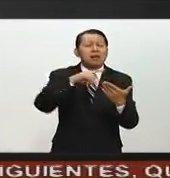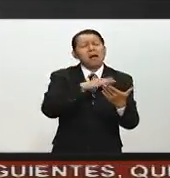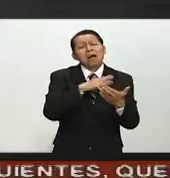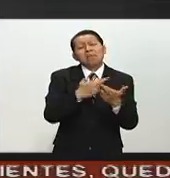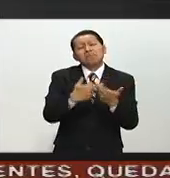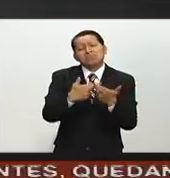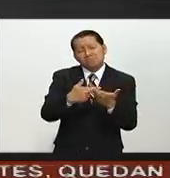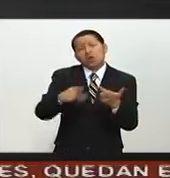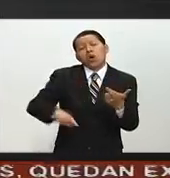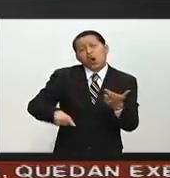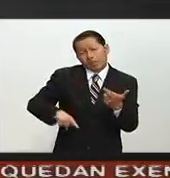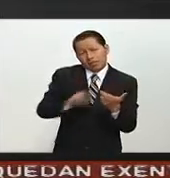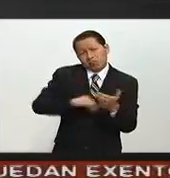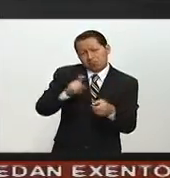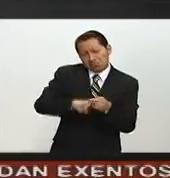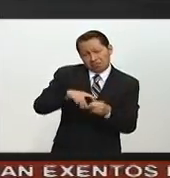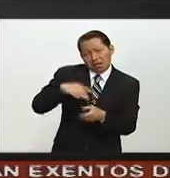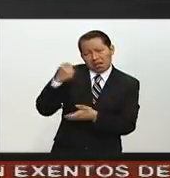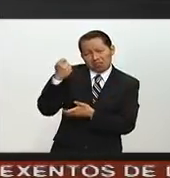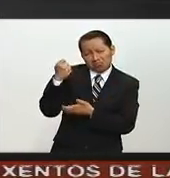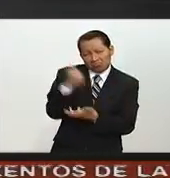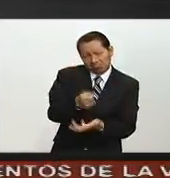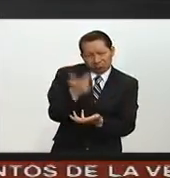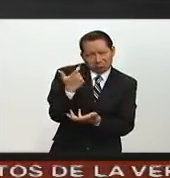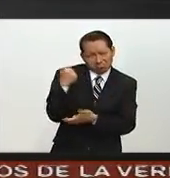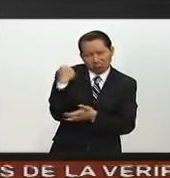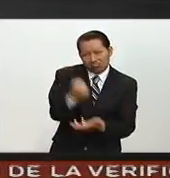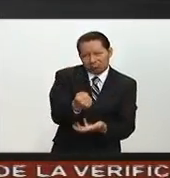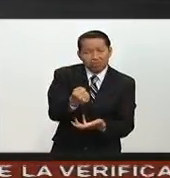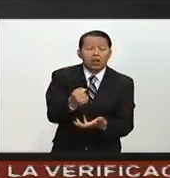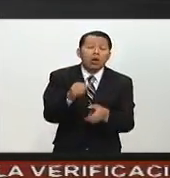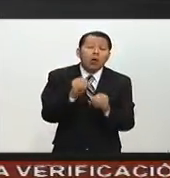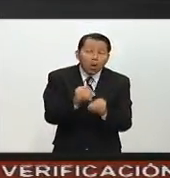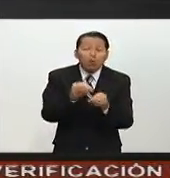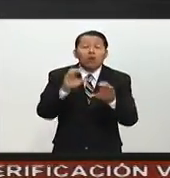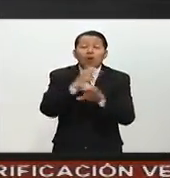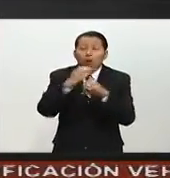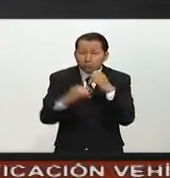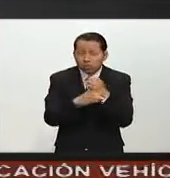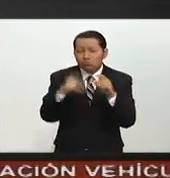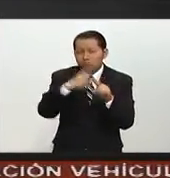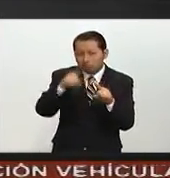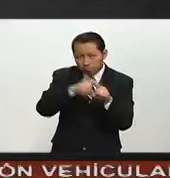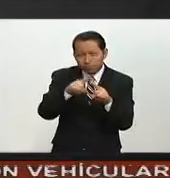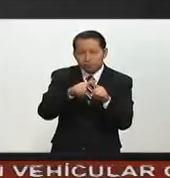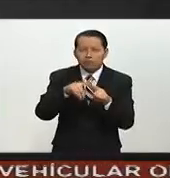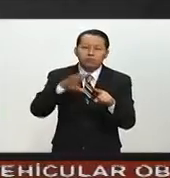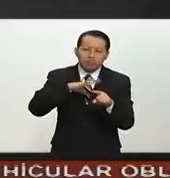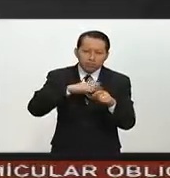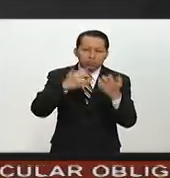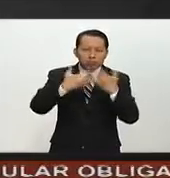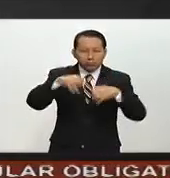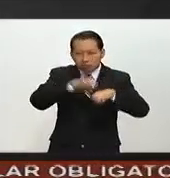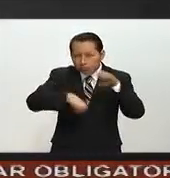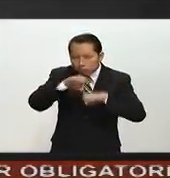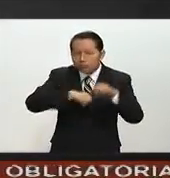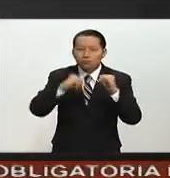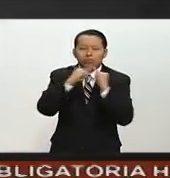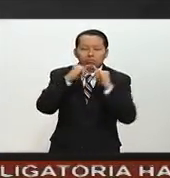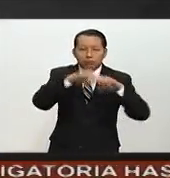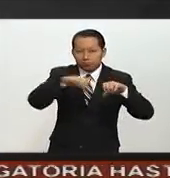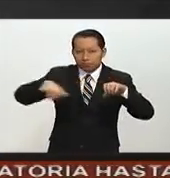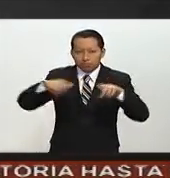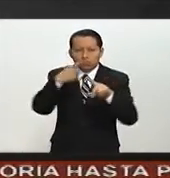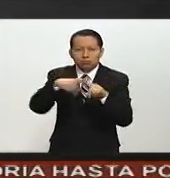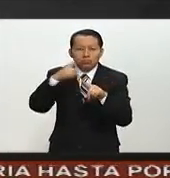El gobierno está involucrado y tiene fondos, o si no fondos, muchas herramientas, las grandes empresas, las instituciones,